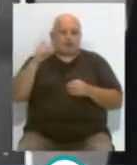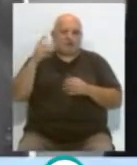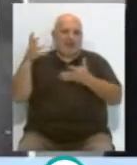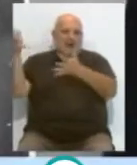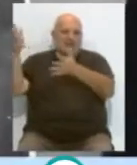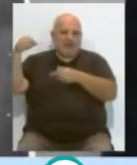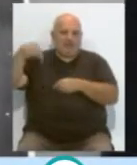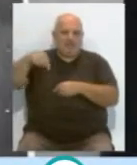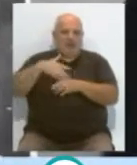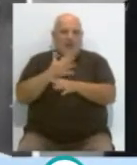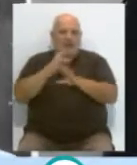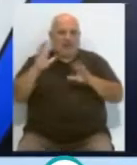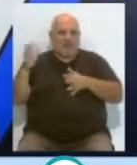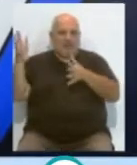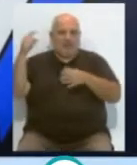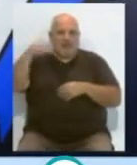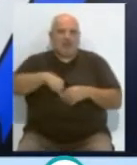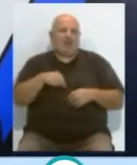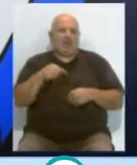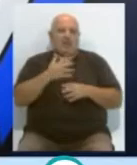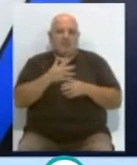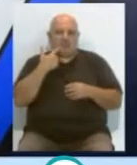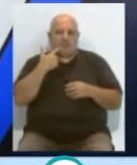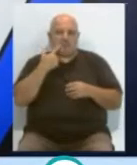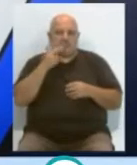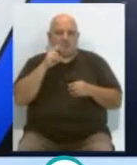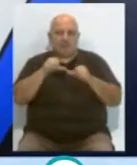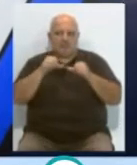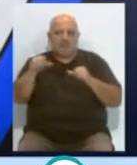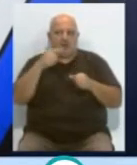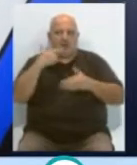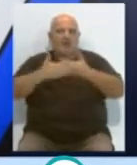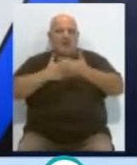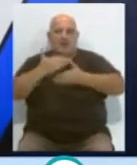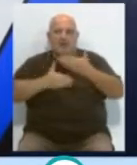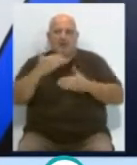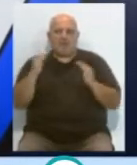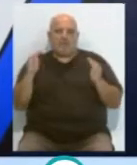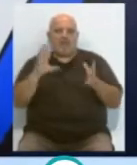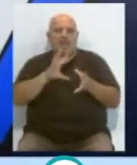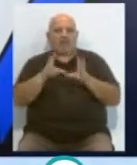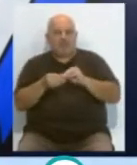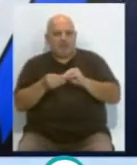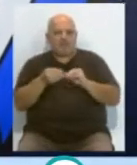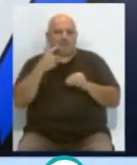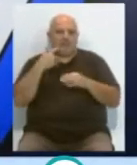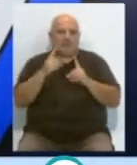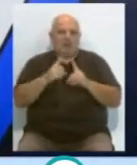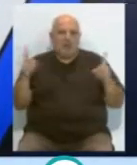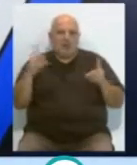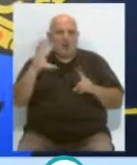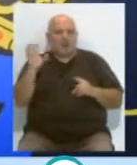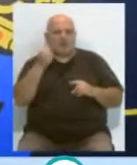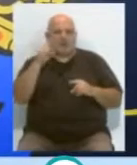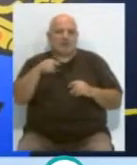creo que se va a adaptar perfectamente al equipo amarillo, y lo que hay que ver es ver cómo es ese periodo de adaptación, ¿no? Si tarda mucho en